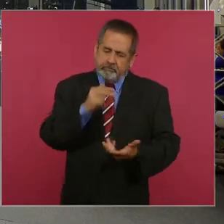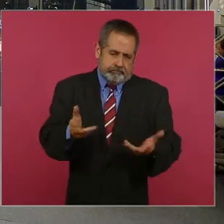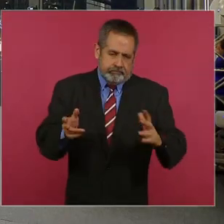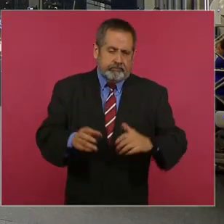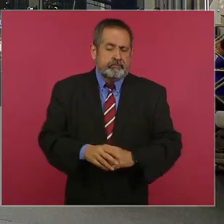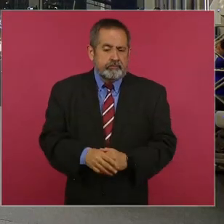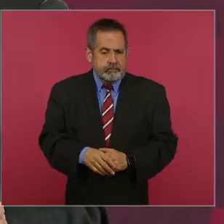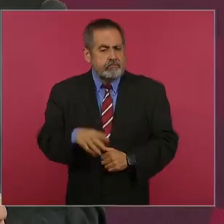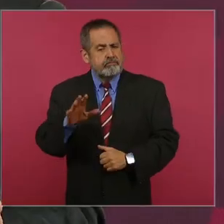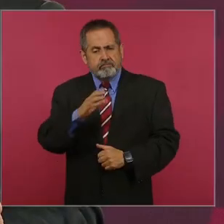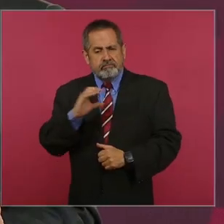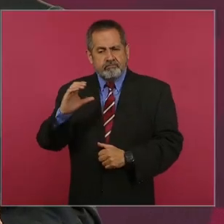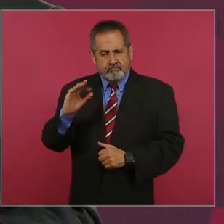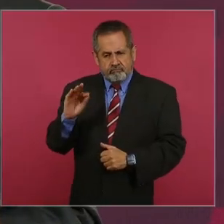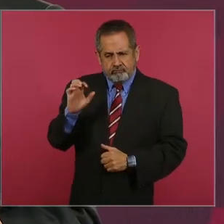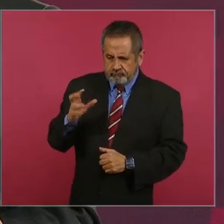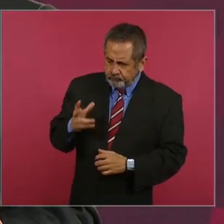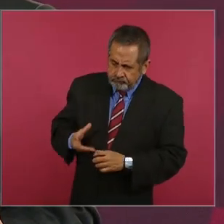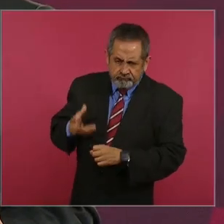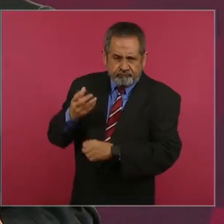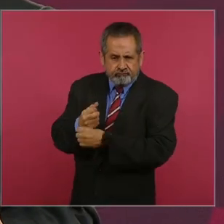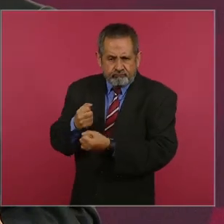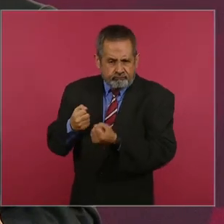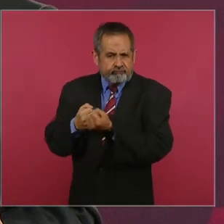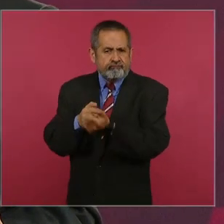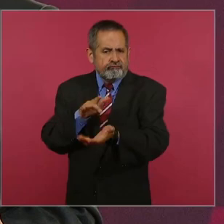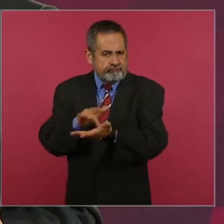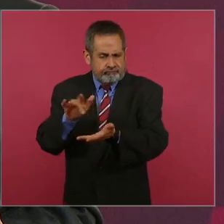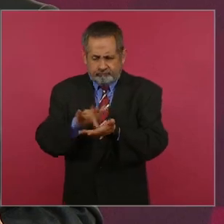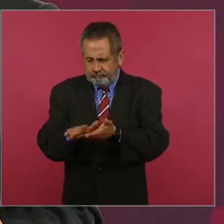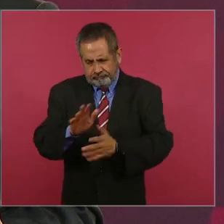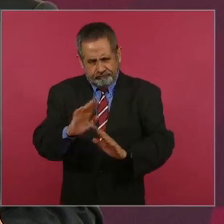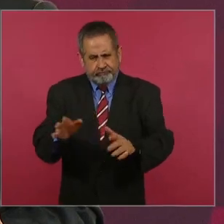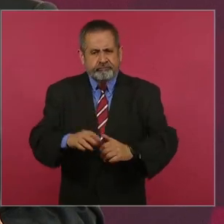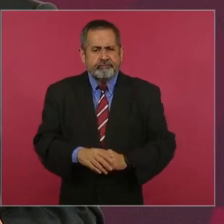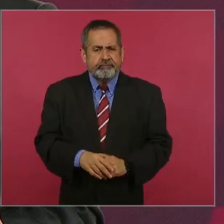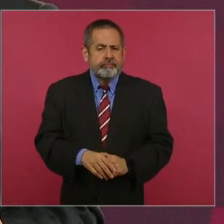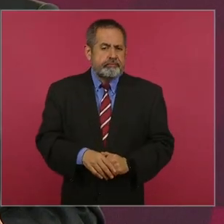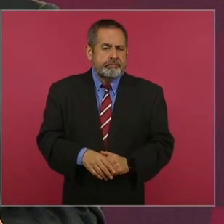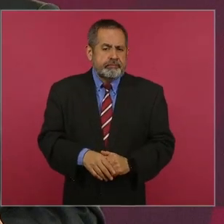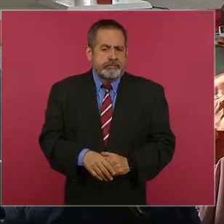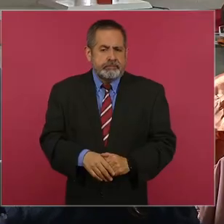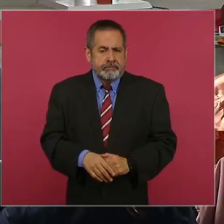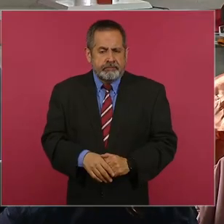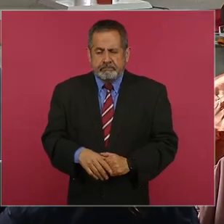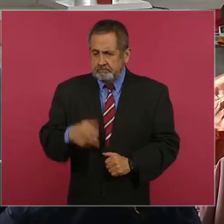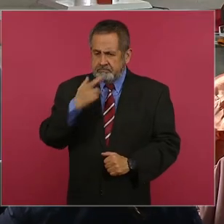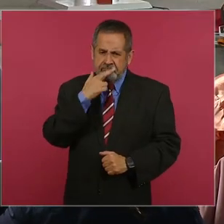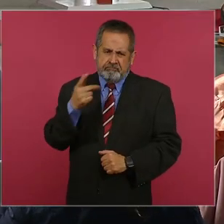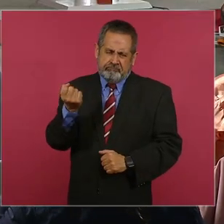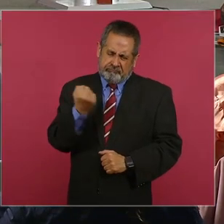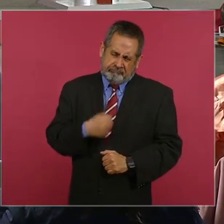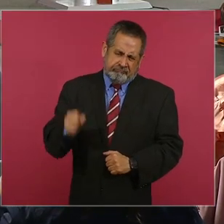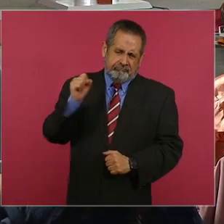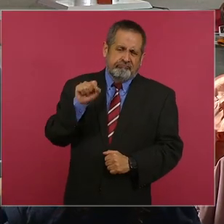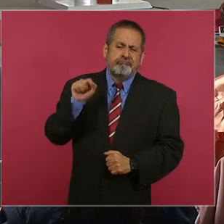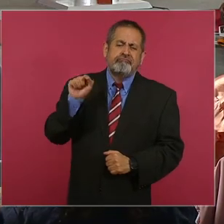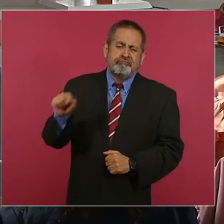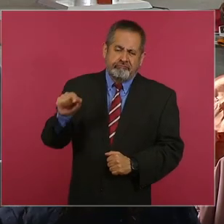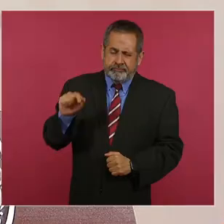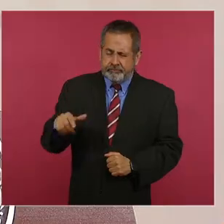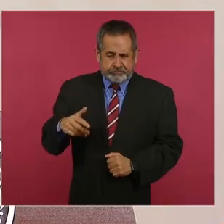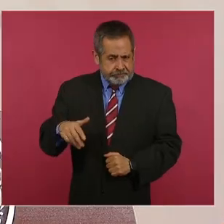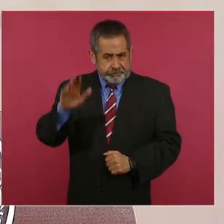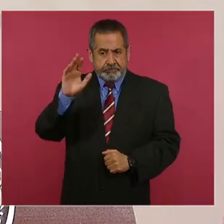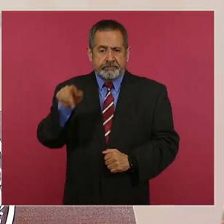pero ya la Comisión está trabajando son de lo mejor que